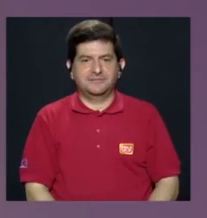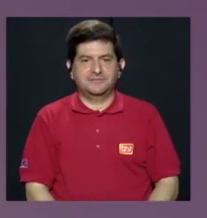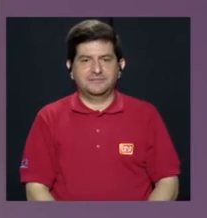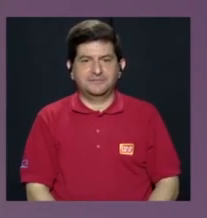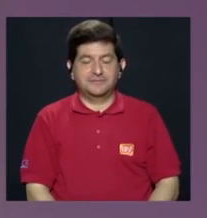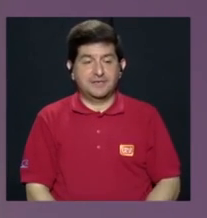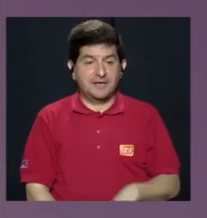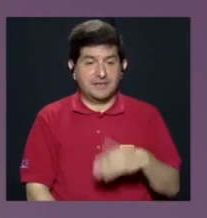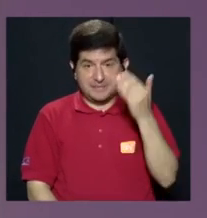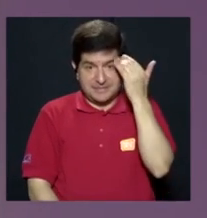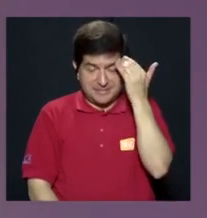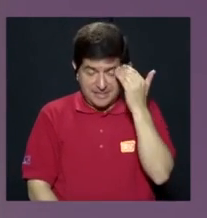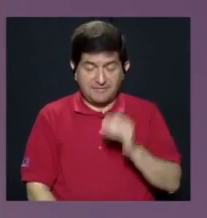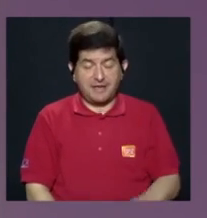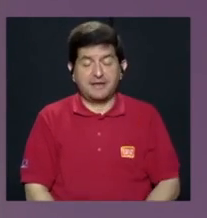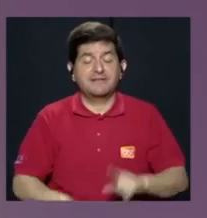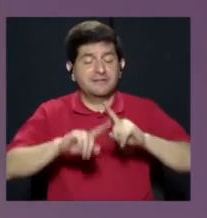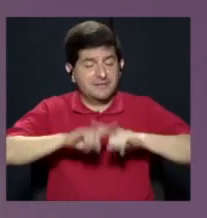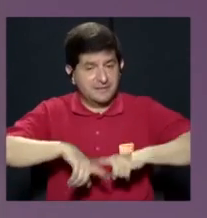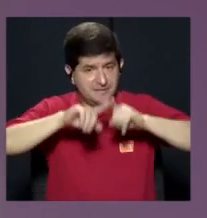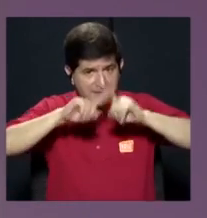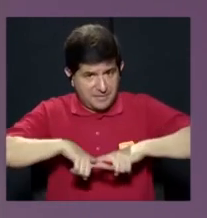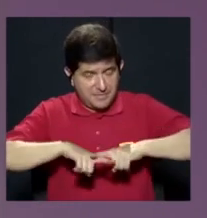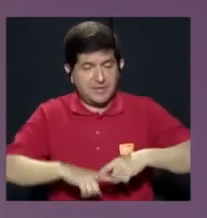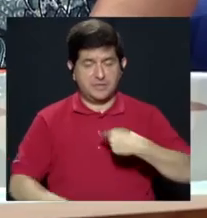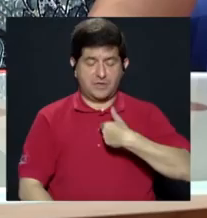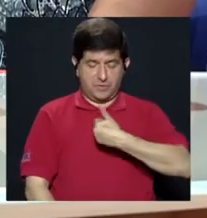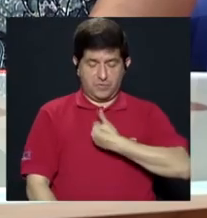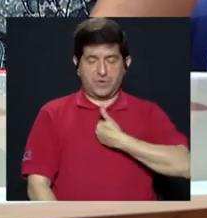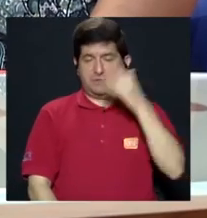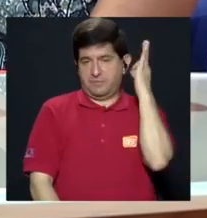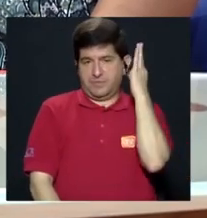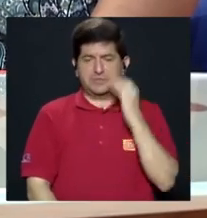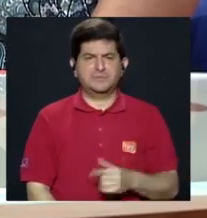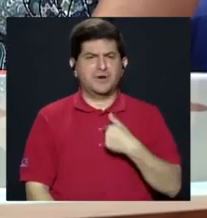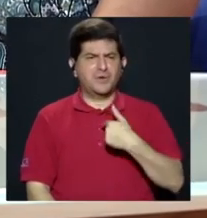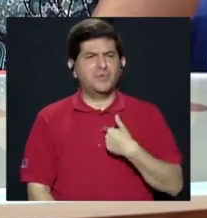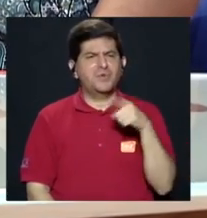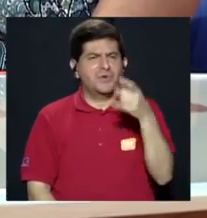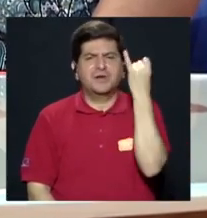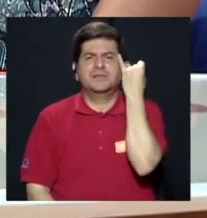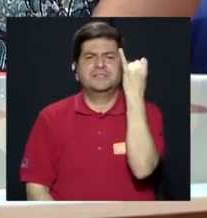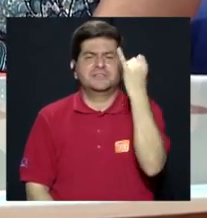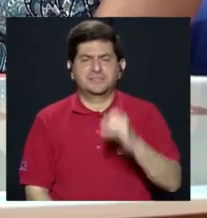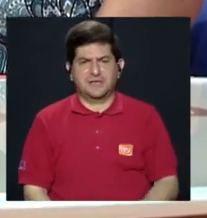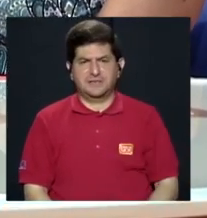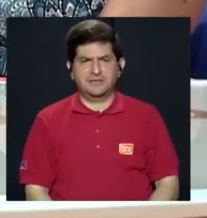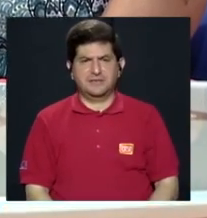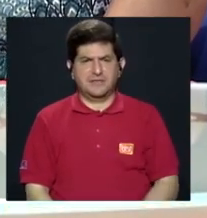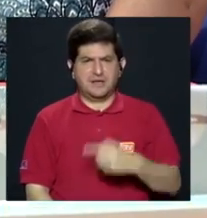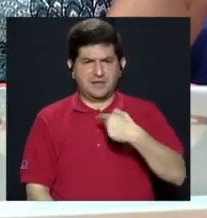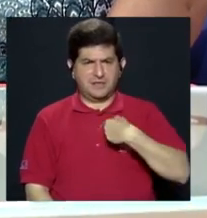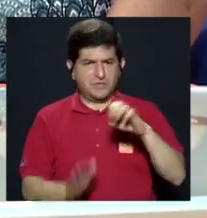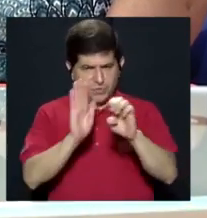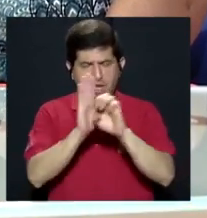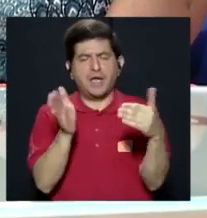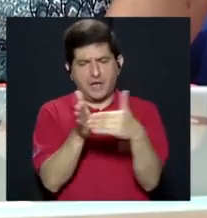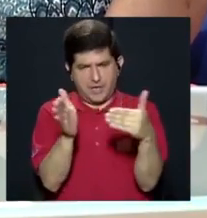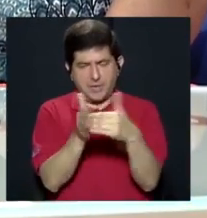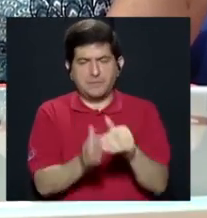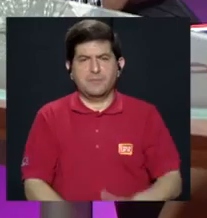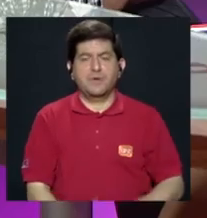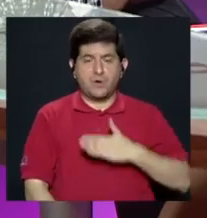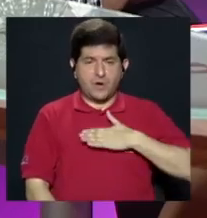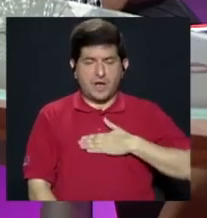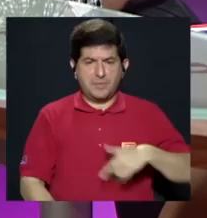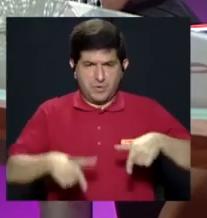no lo es, yo creo que también depende mucho de una como mujer, ¿verdad? Uno tiene esa intuición de que, vuelvo y le pongo mi ejemplo, me